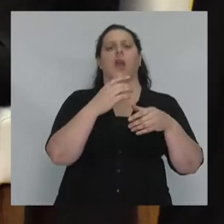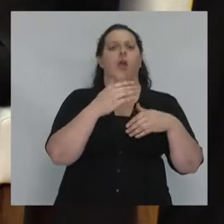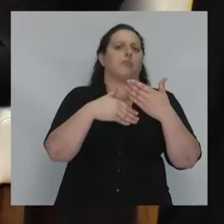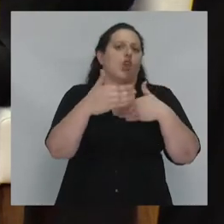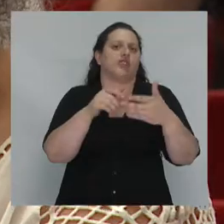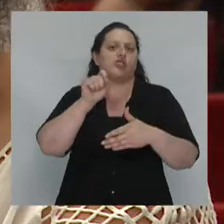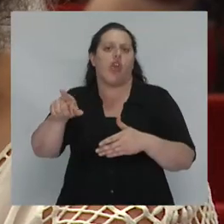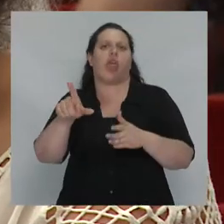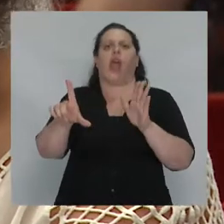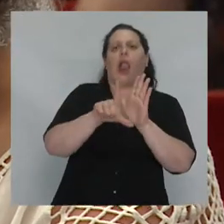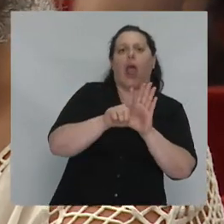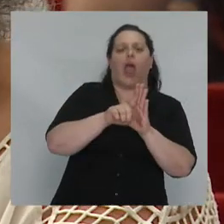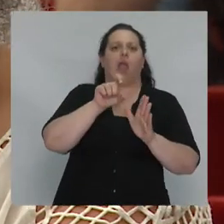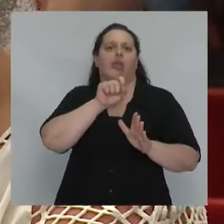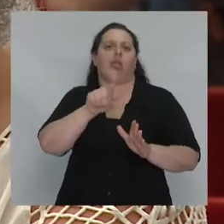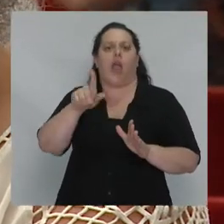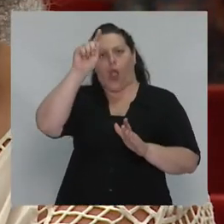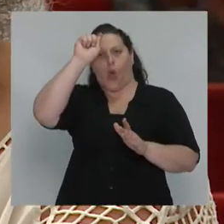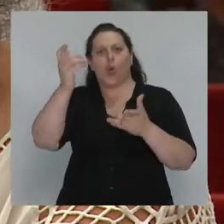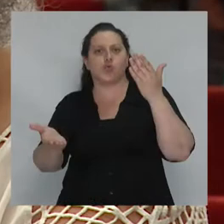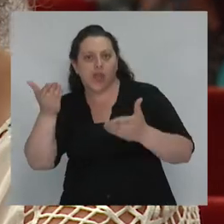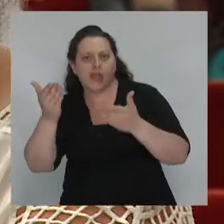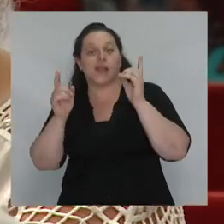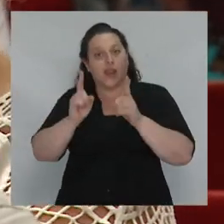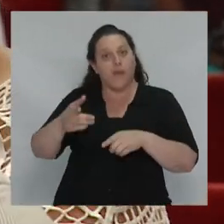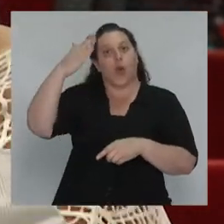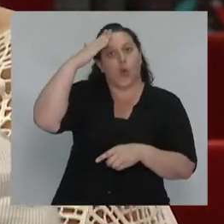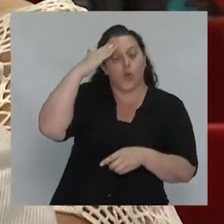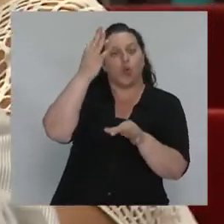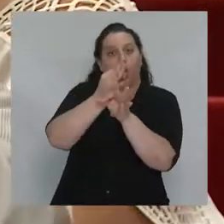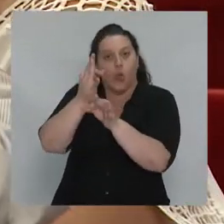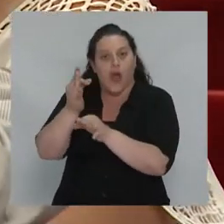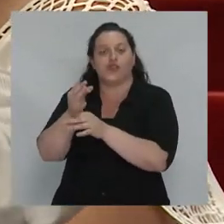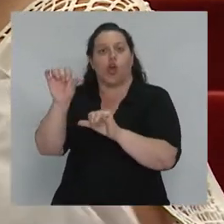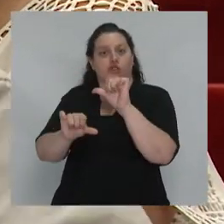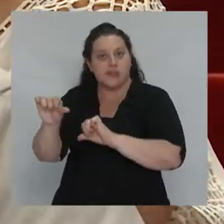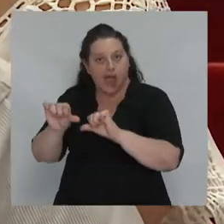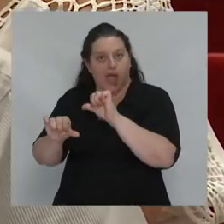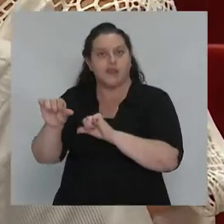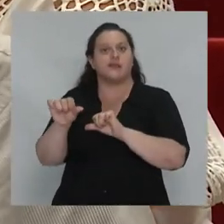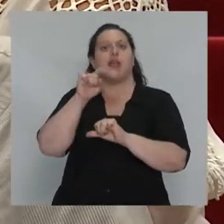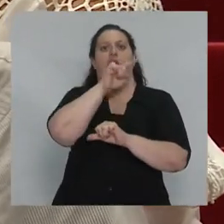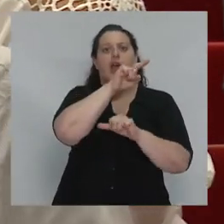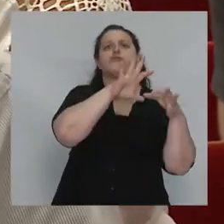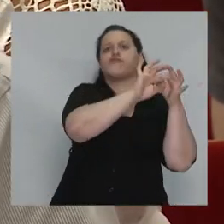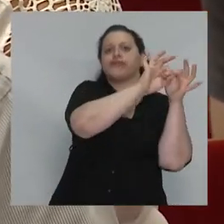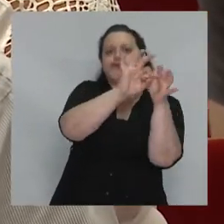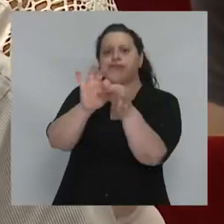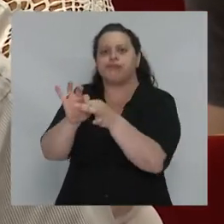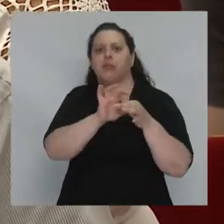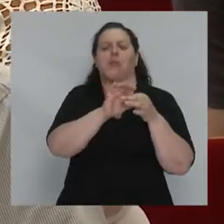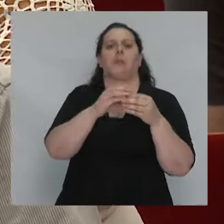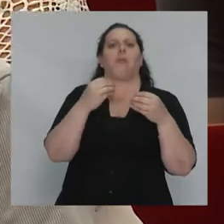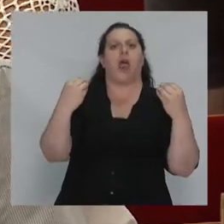institucionales, legales, jurídicos, pero también culturales, educativos, científicos, para hacer de América Latina una